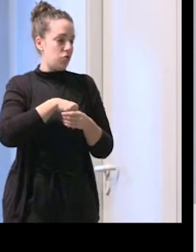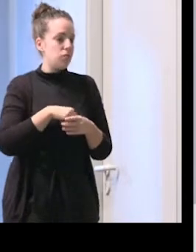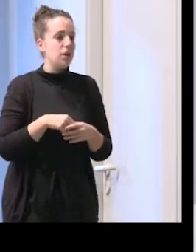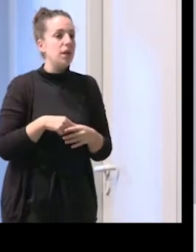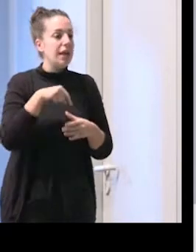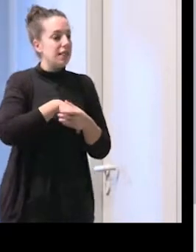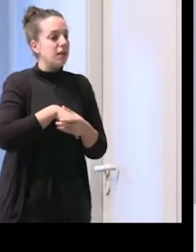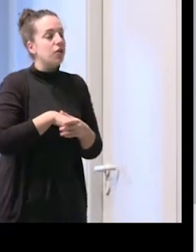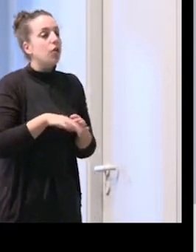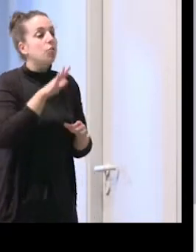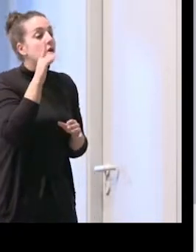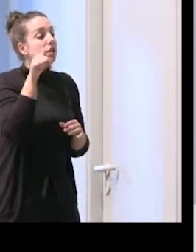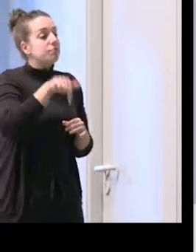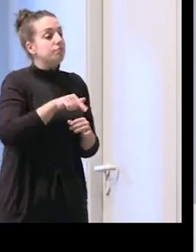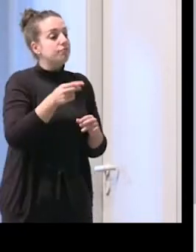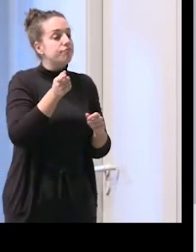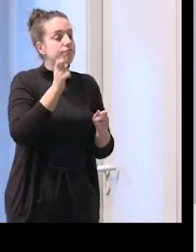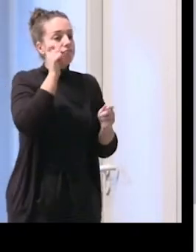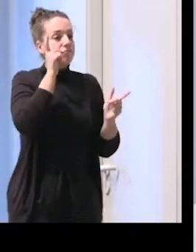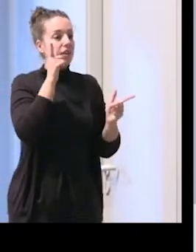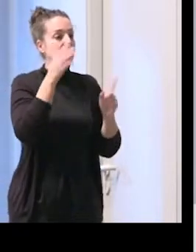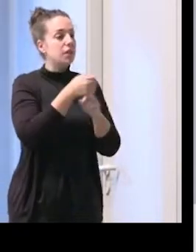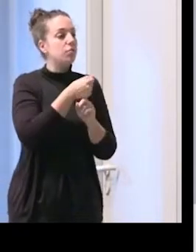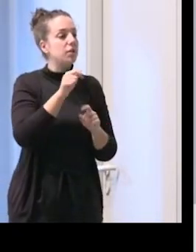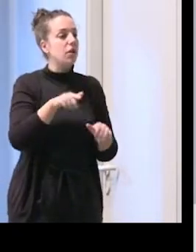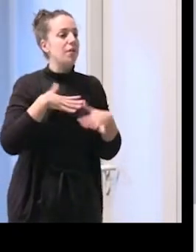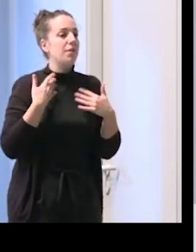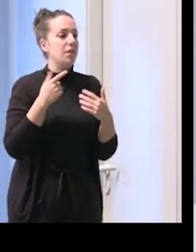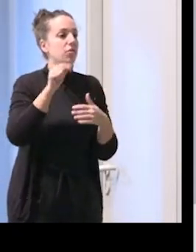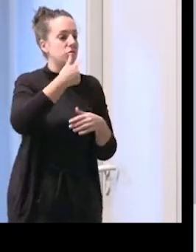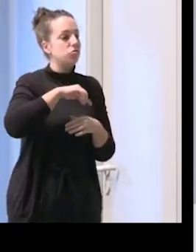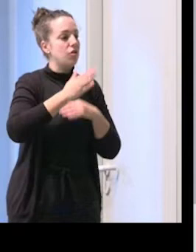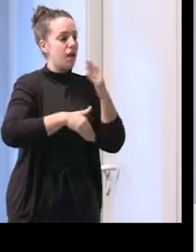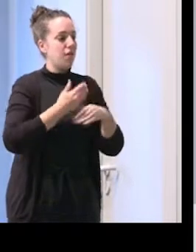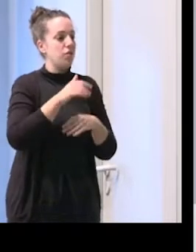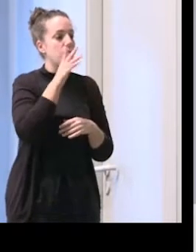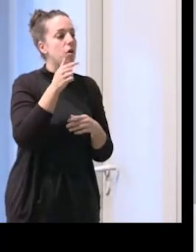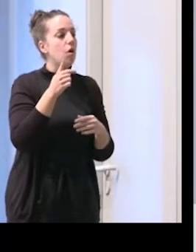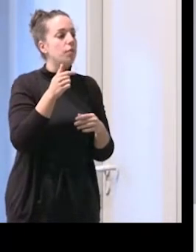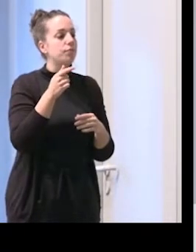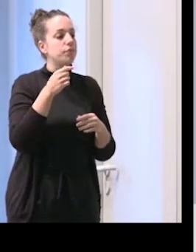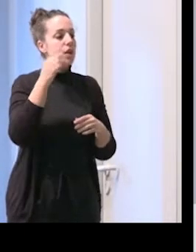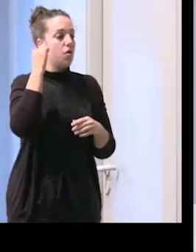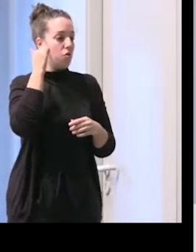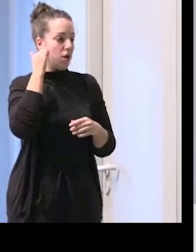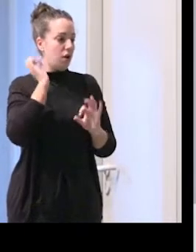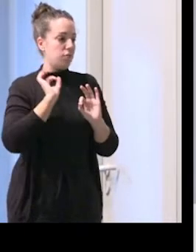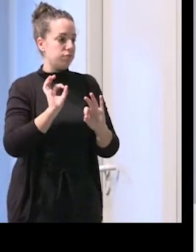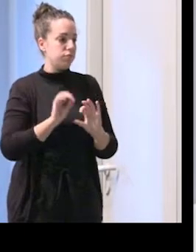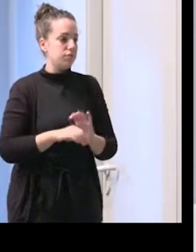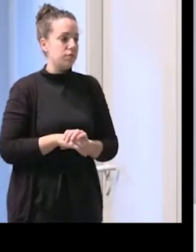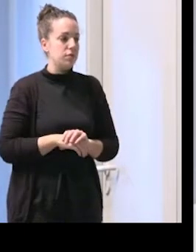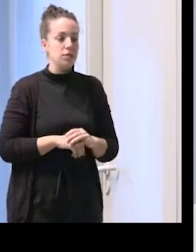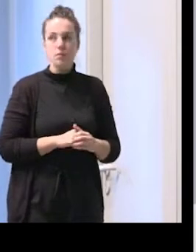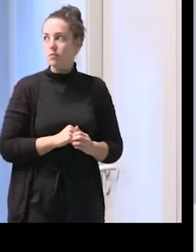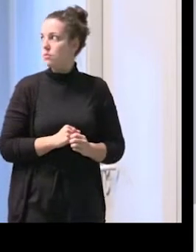estos descubrimientos han impactado y cuánto hemos podido avanzar dentro de nuestro órgano específico. En